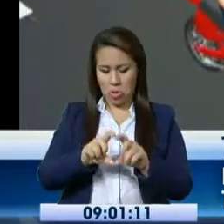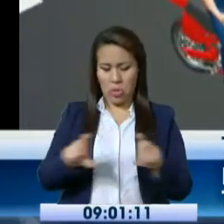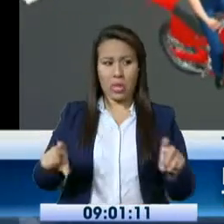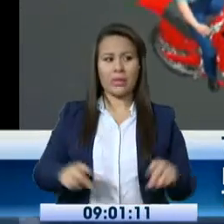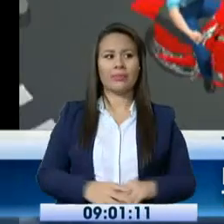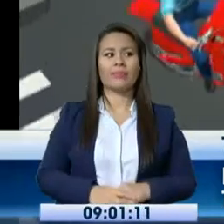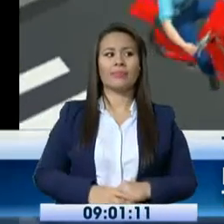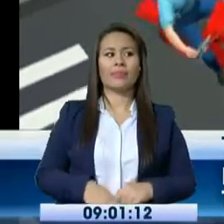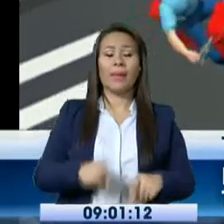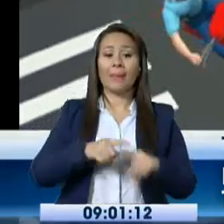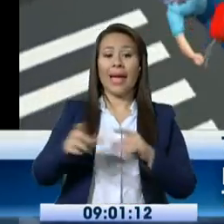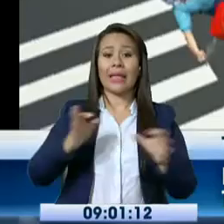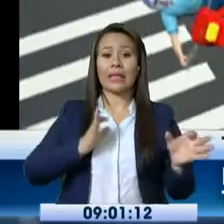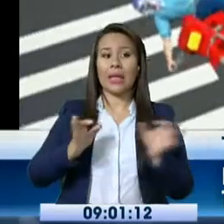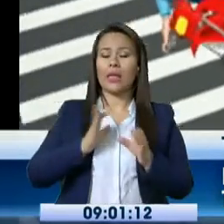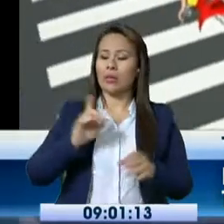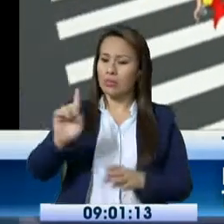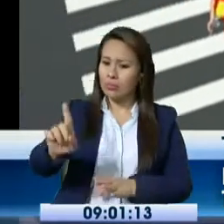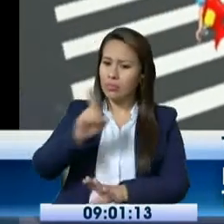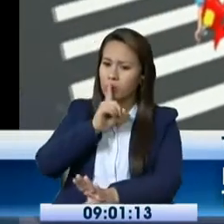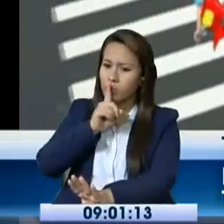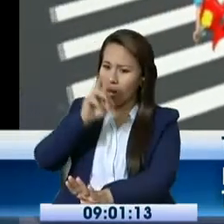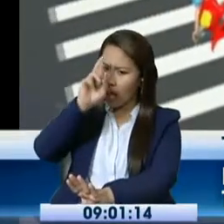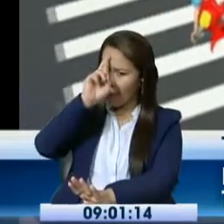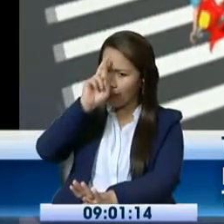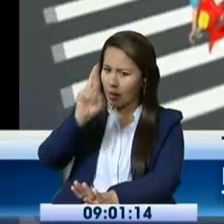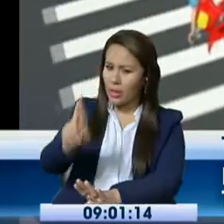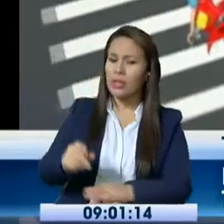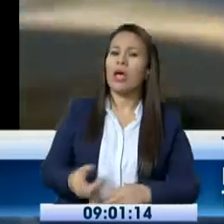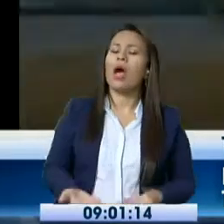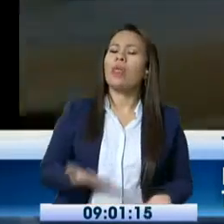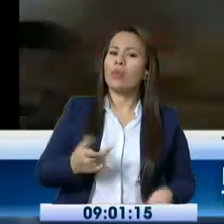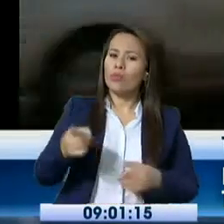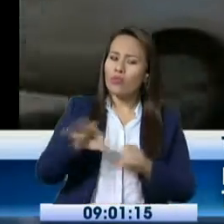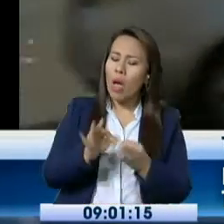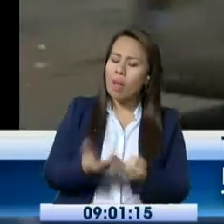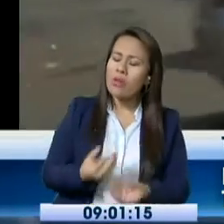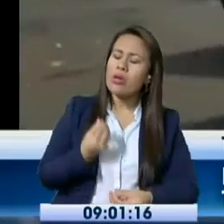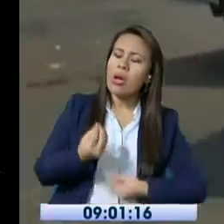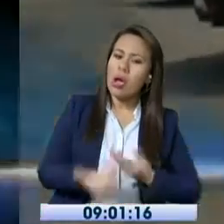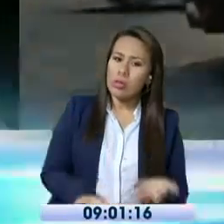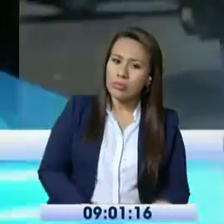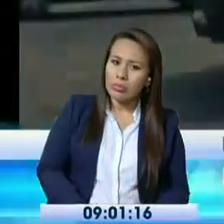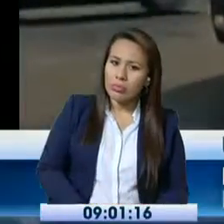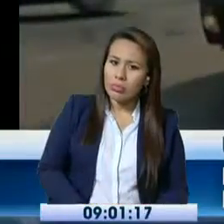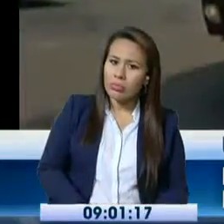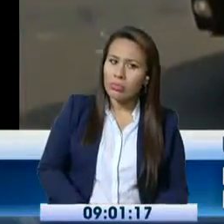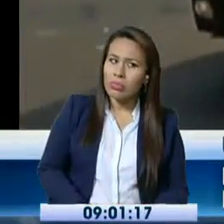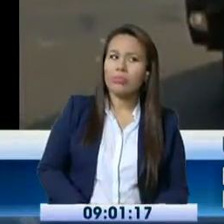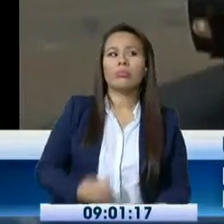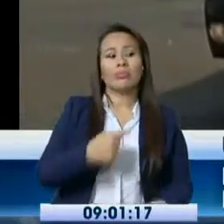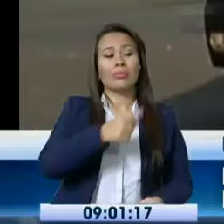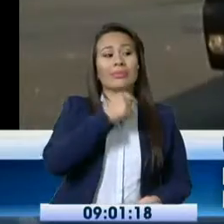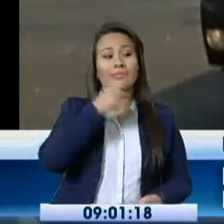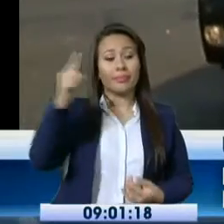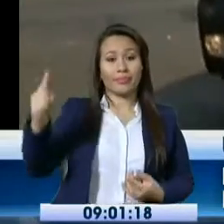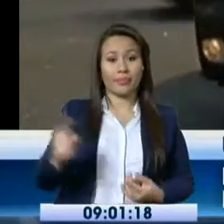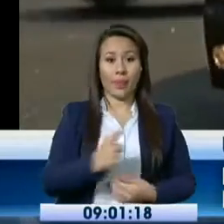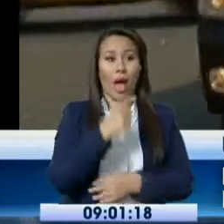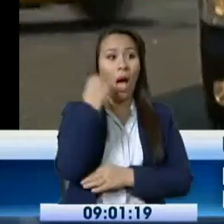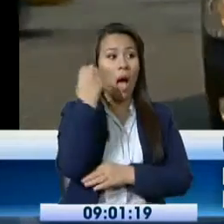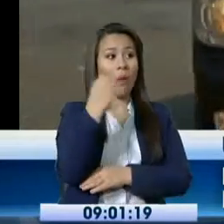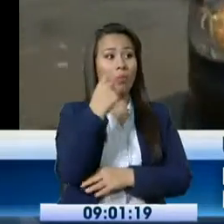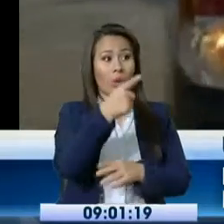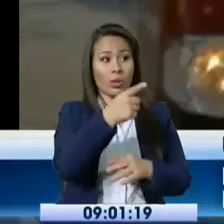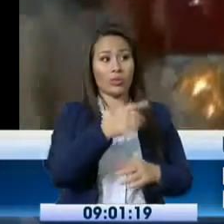tienda a decir que yo no me meta, que por aquí. Le digo, ¿y si tú fueras tu familia? El conductor de la moto fue auxiliado por una ambulancia del cuerpo